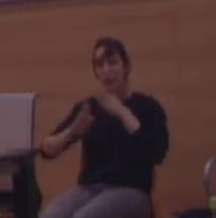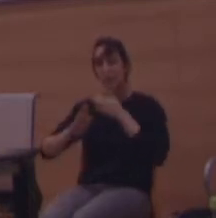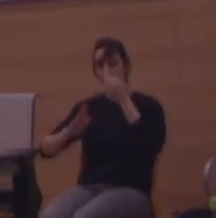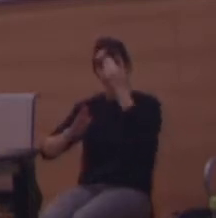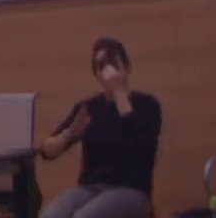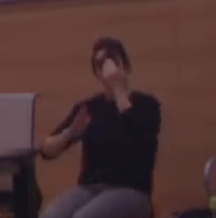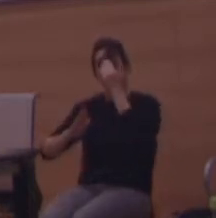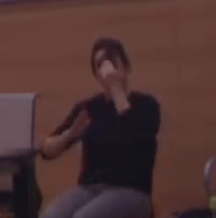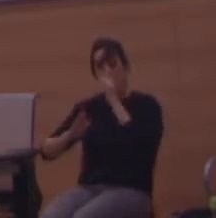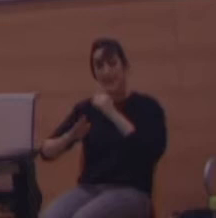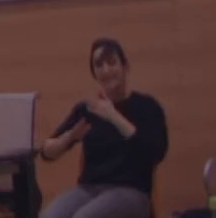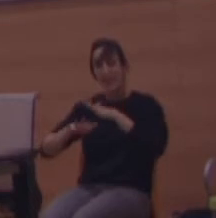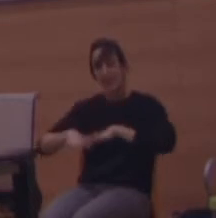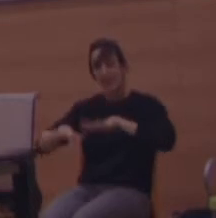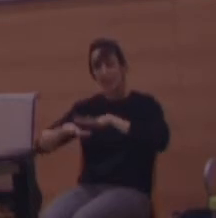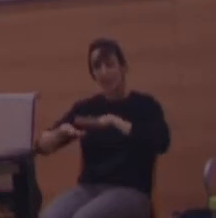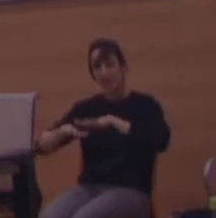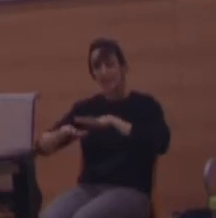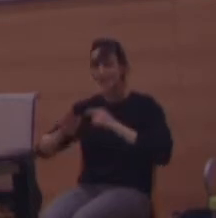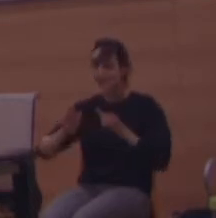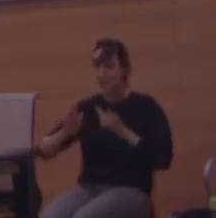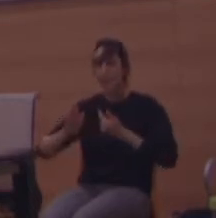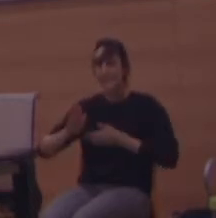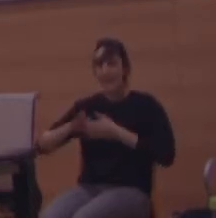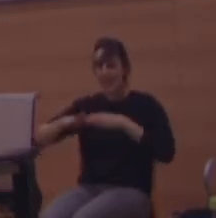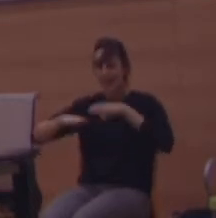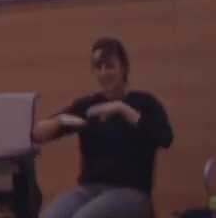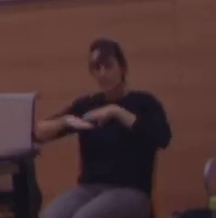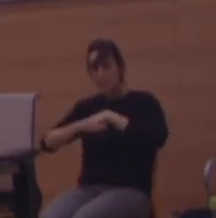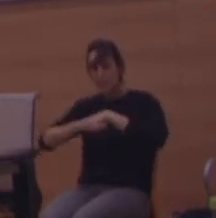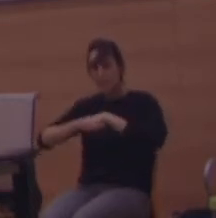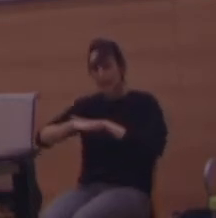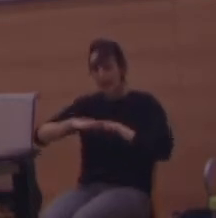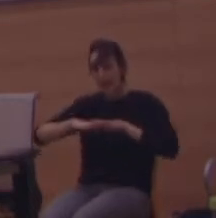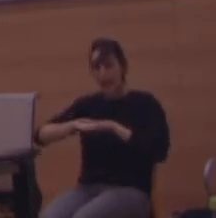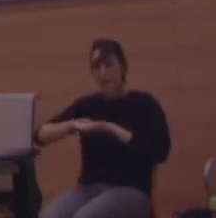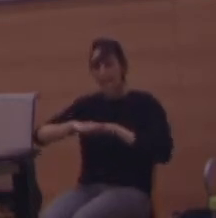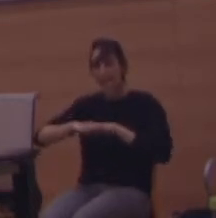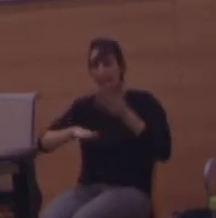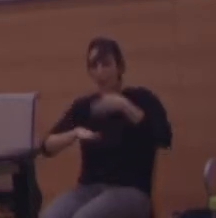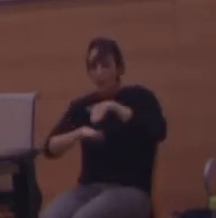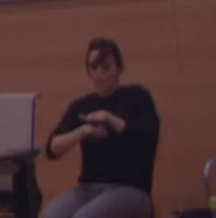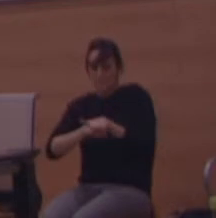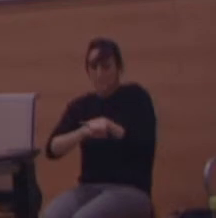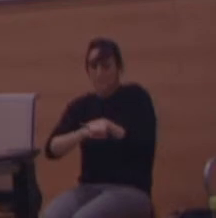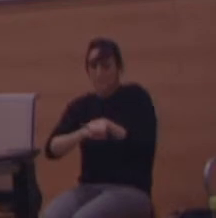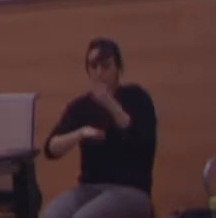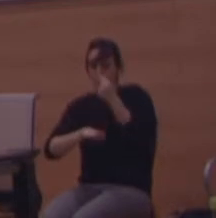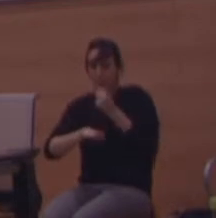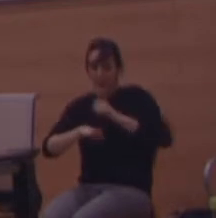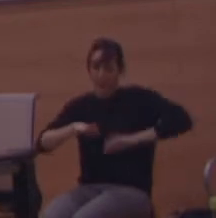y sobre todo se van a añadir en la plantilla, en la estructura base, en zonas que